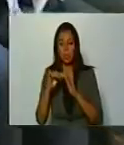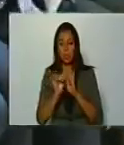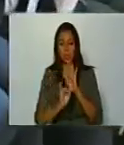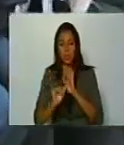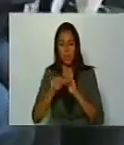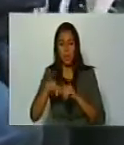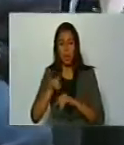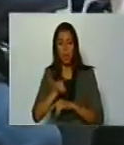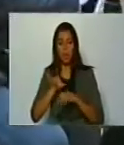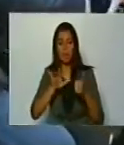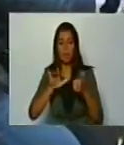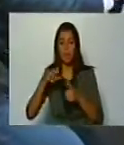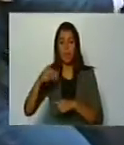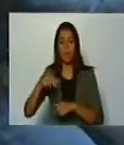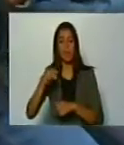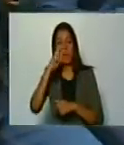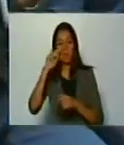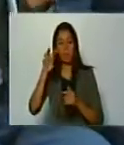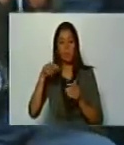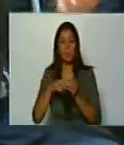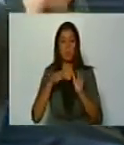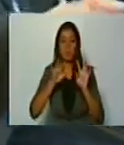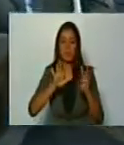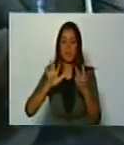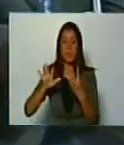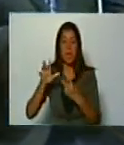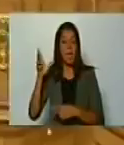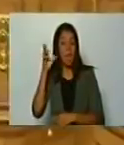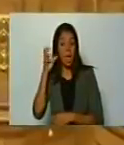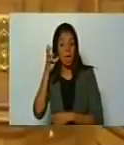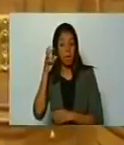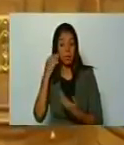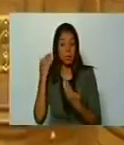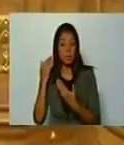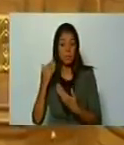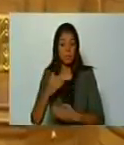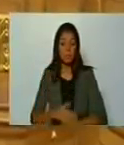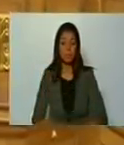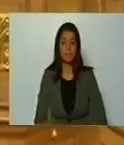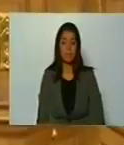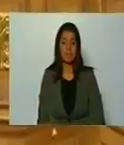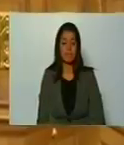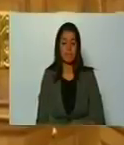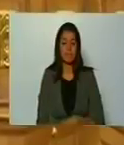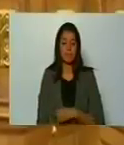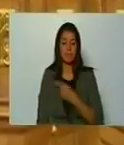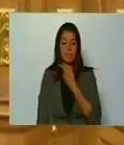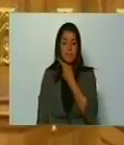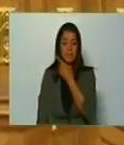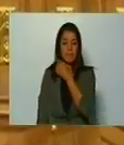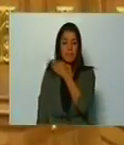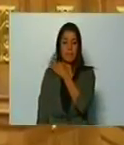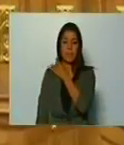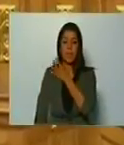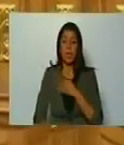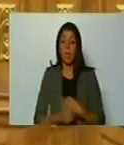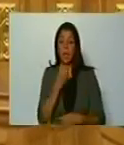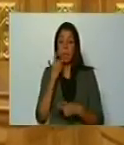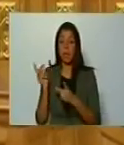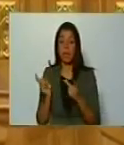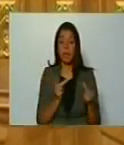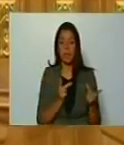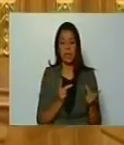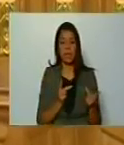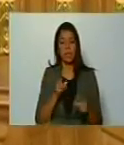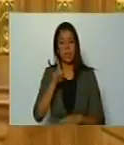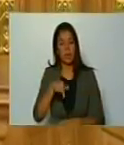de noviembre de este año 2017. Escuchemos lo que se sigue desarrollando. Queremos también dar la bienvenida